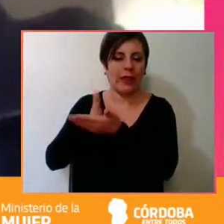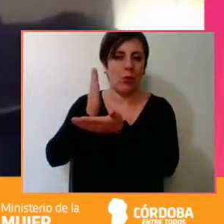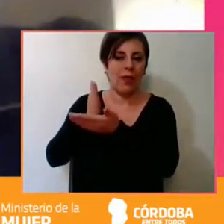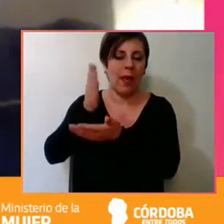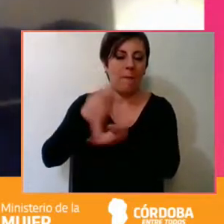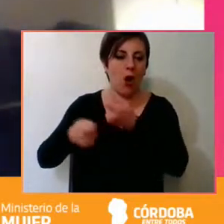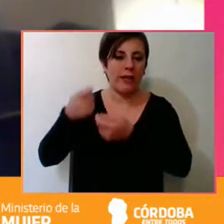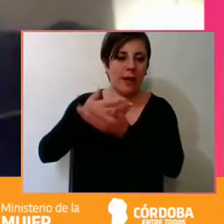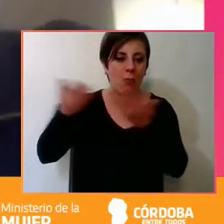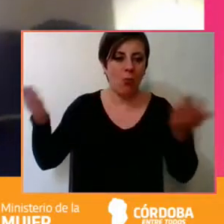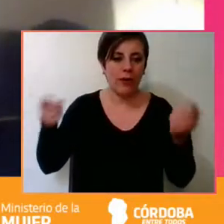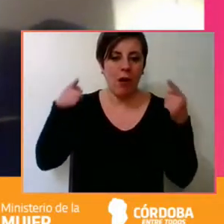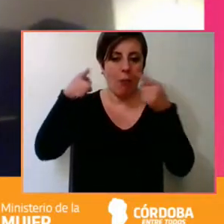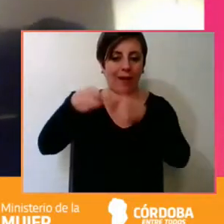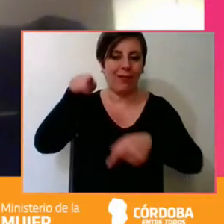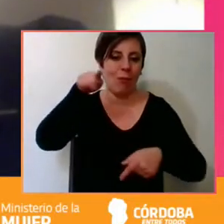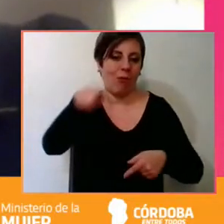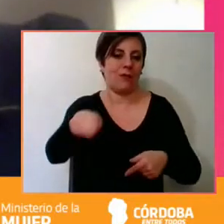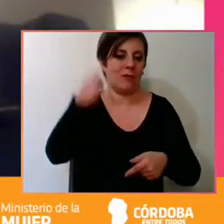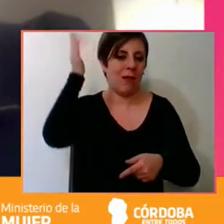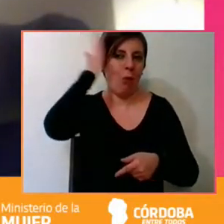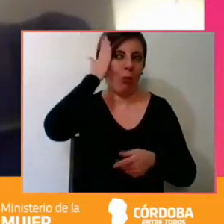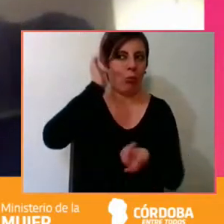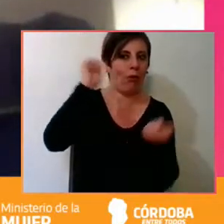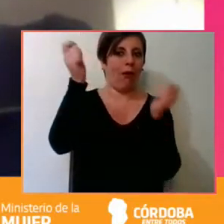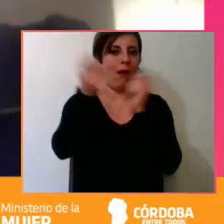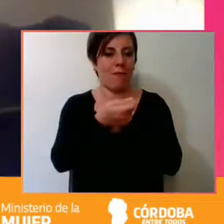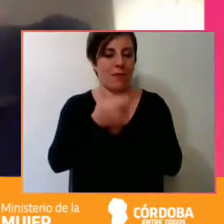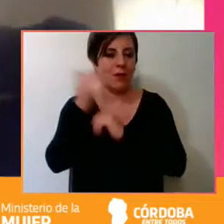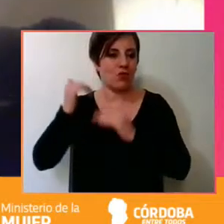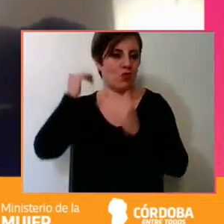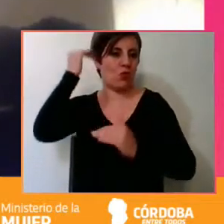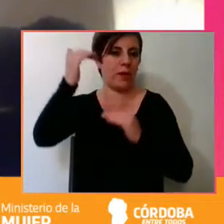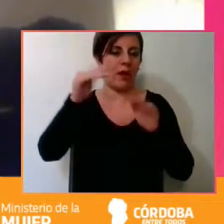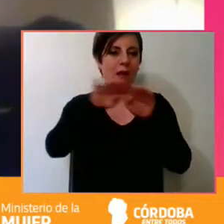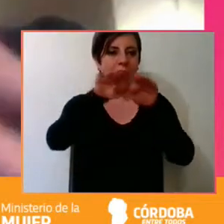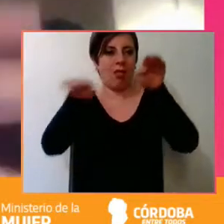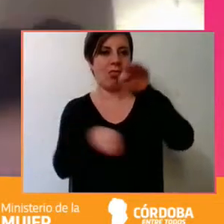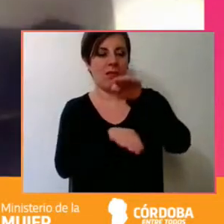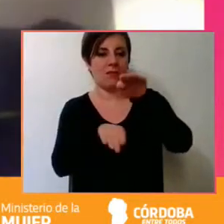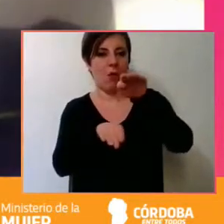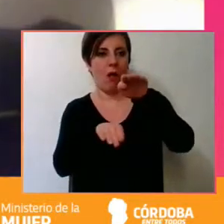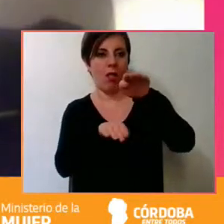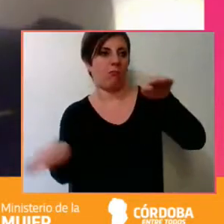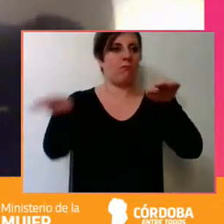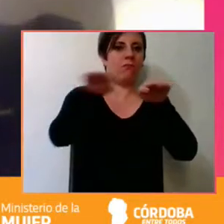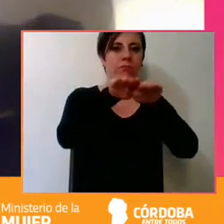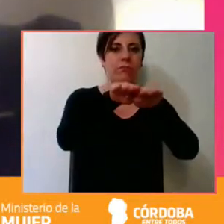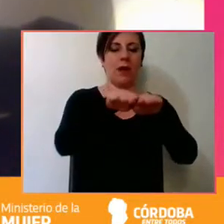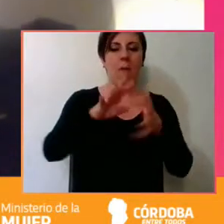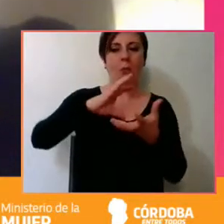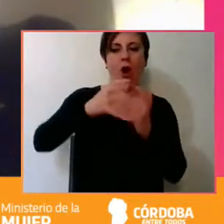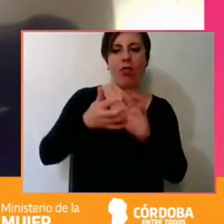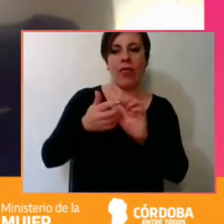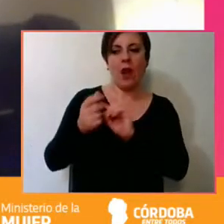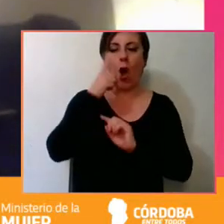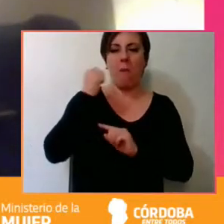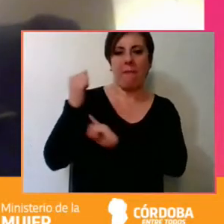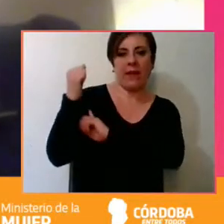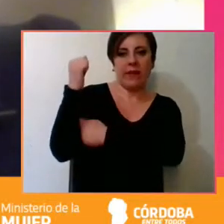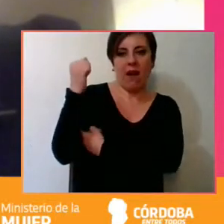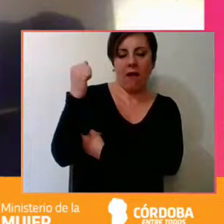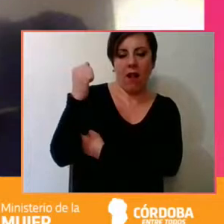dirigida precisamente a eso. A superar esa desigualdad histórica y esos modelos patriarcales que conducen,